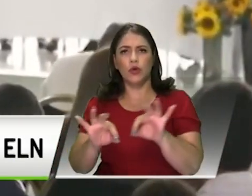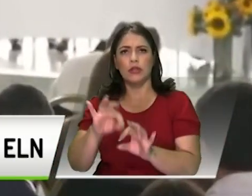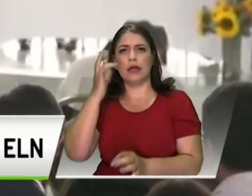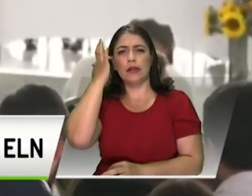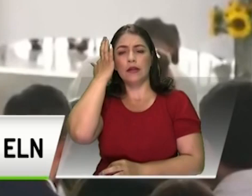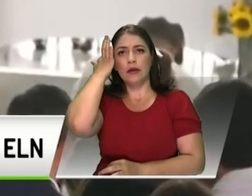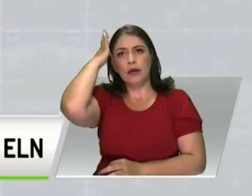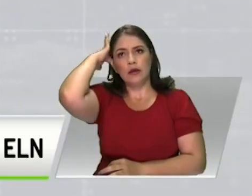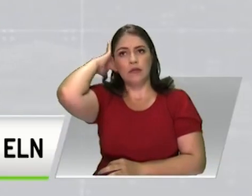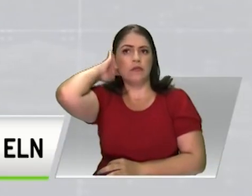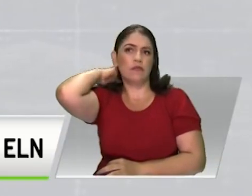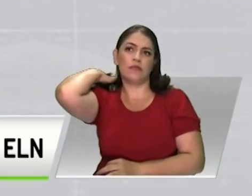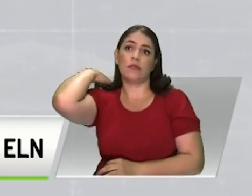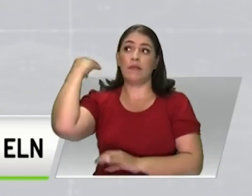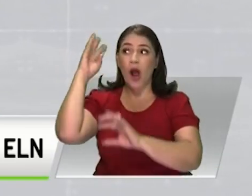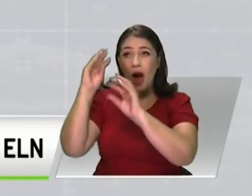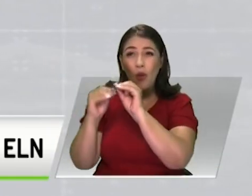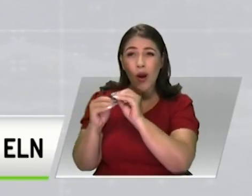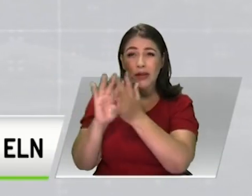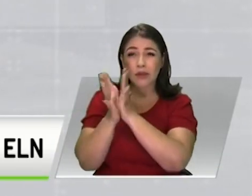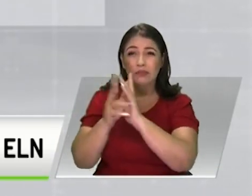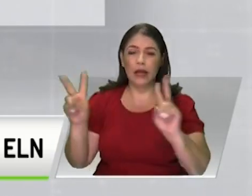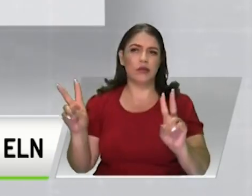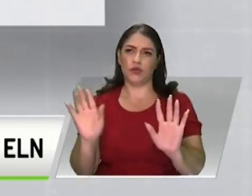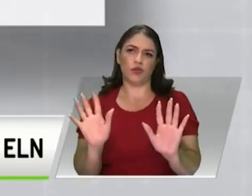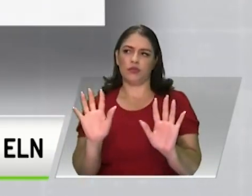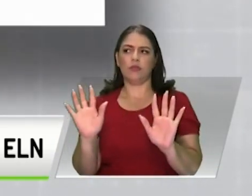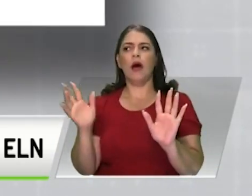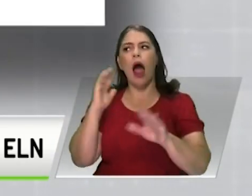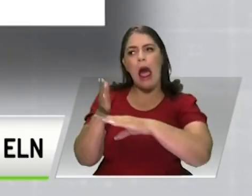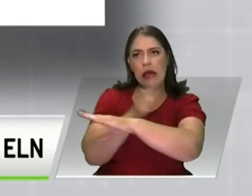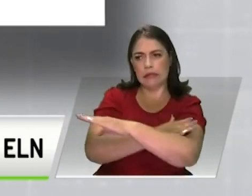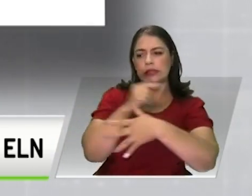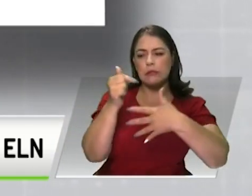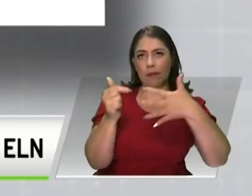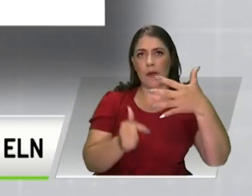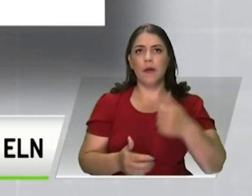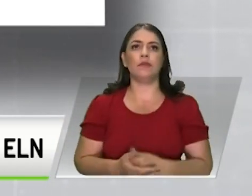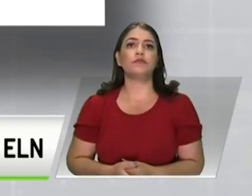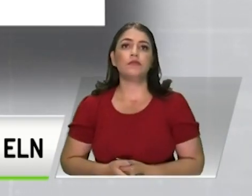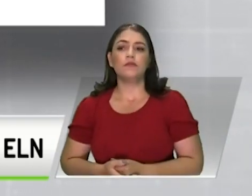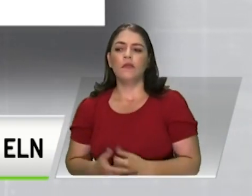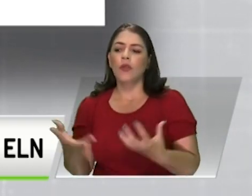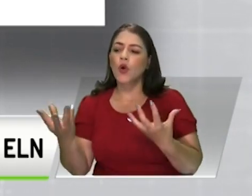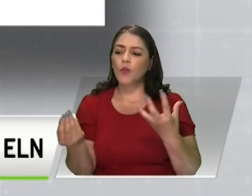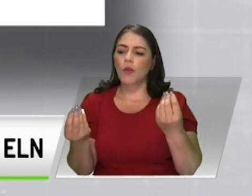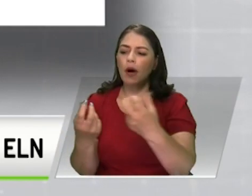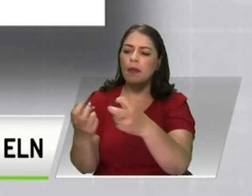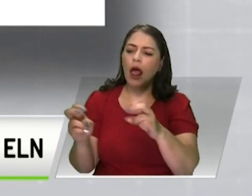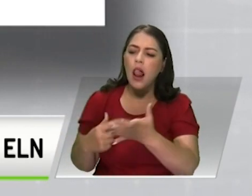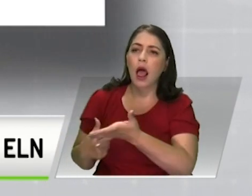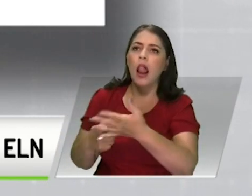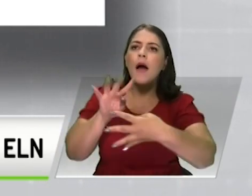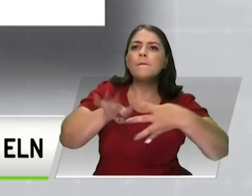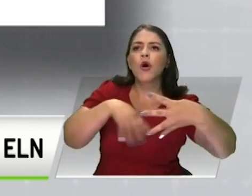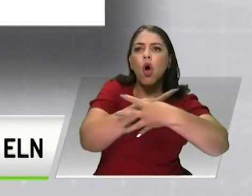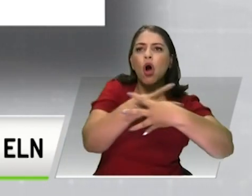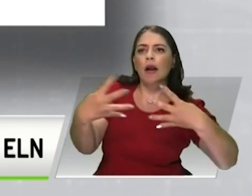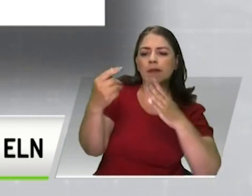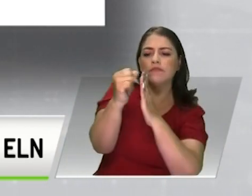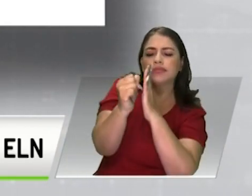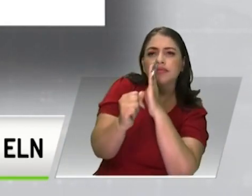discutir un eventual cese de hostilidades las delegaciones trabajan en la definición de la agenda de los diálogos